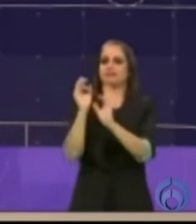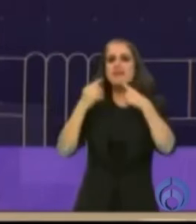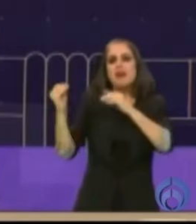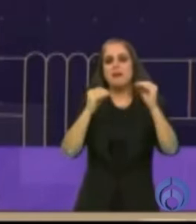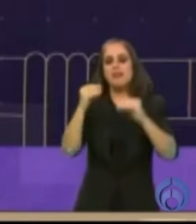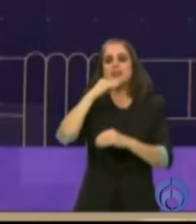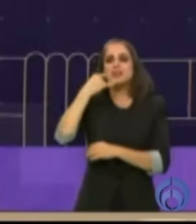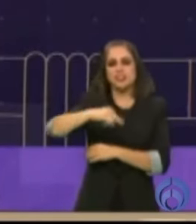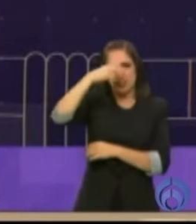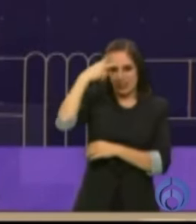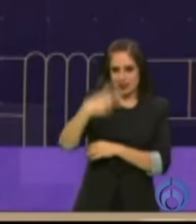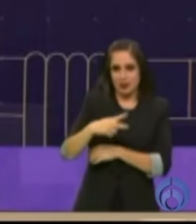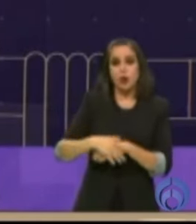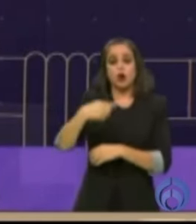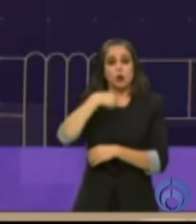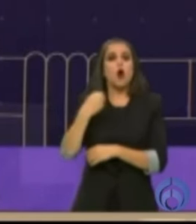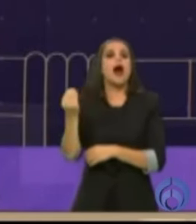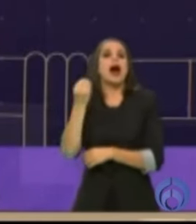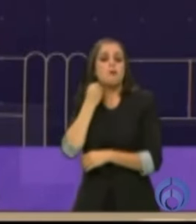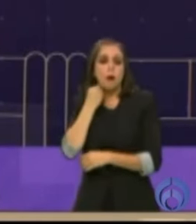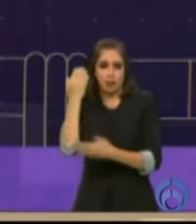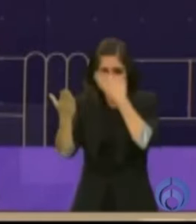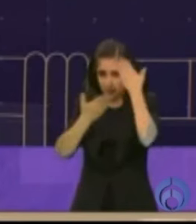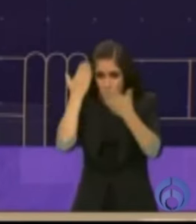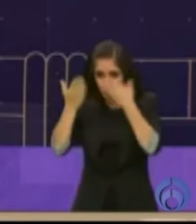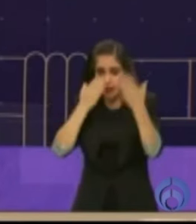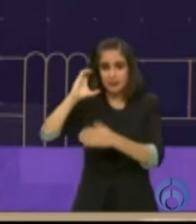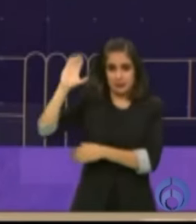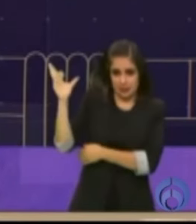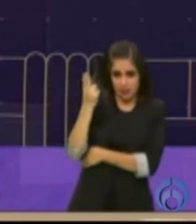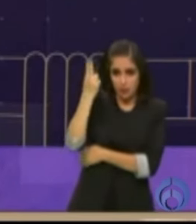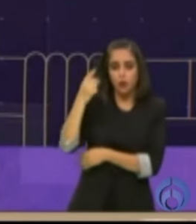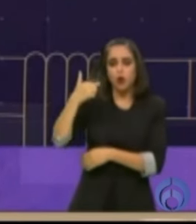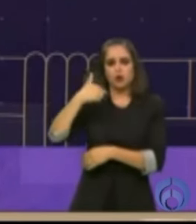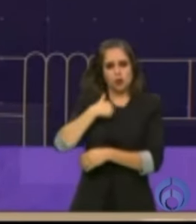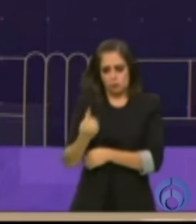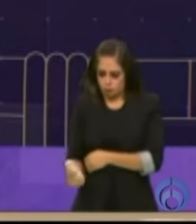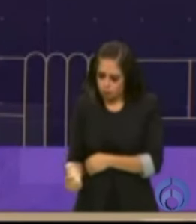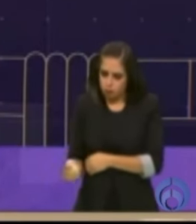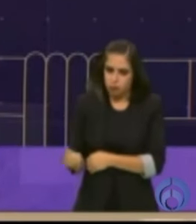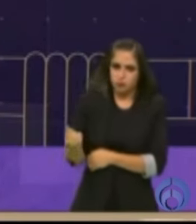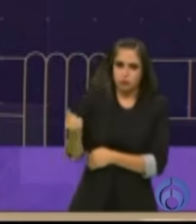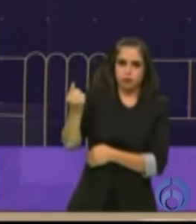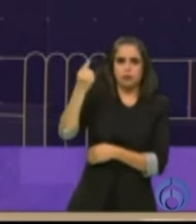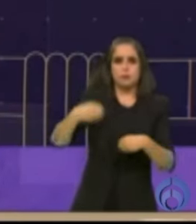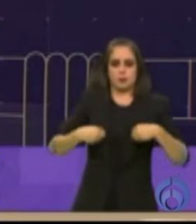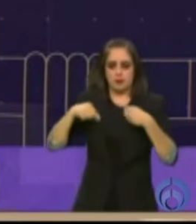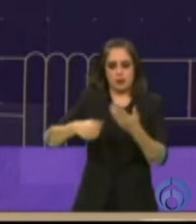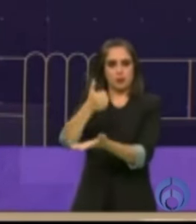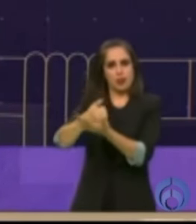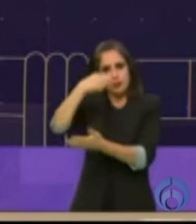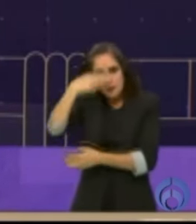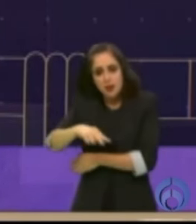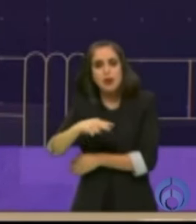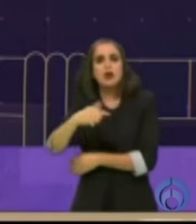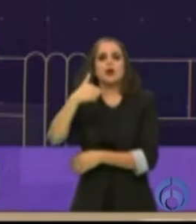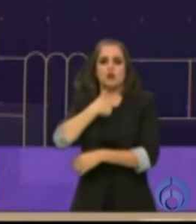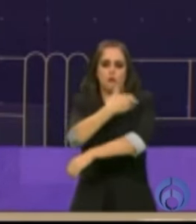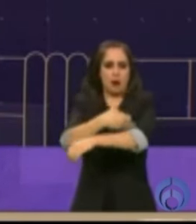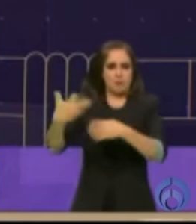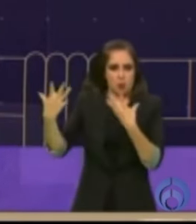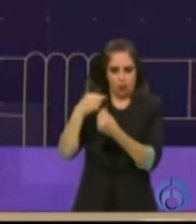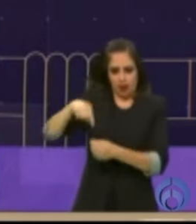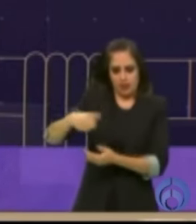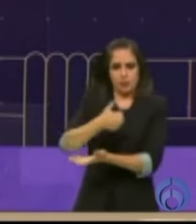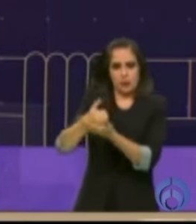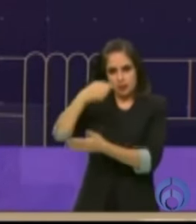con Morena. Sin embargo, hoy tiene un problema, Pepe, que es el que el presidente de la República reprueba a quienes aspiran a